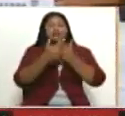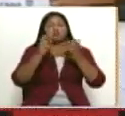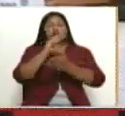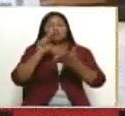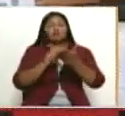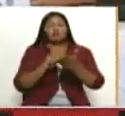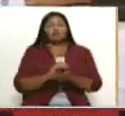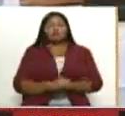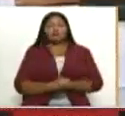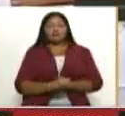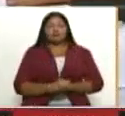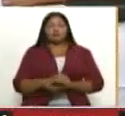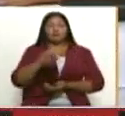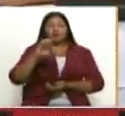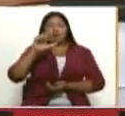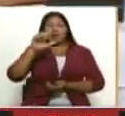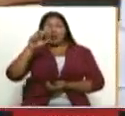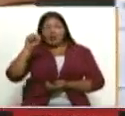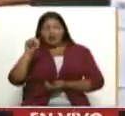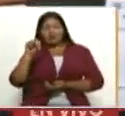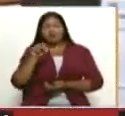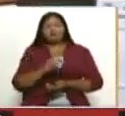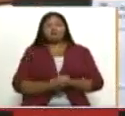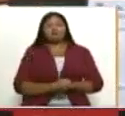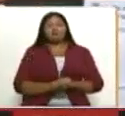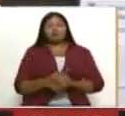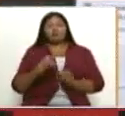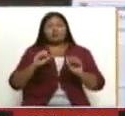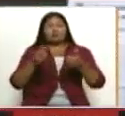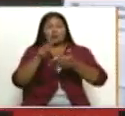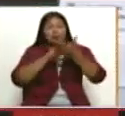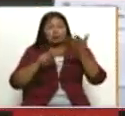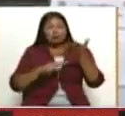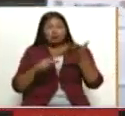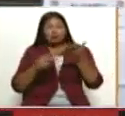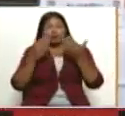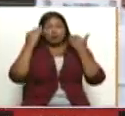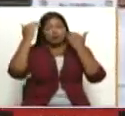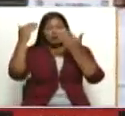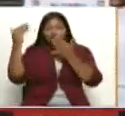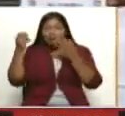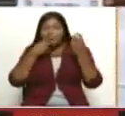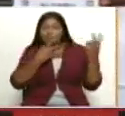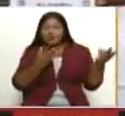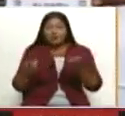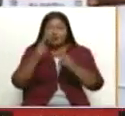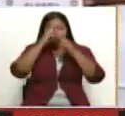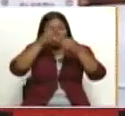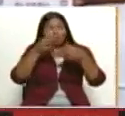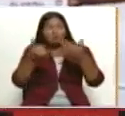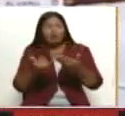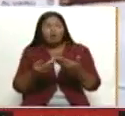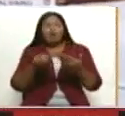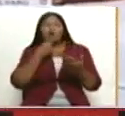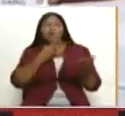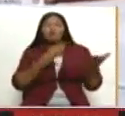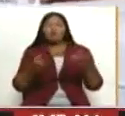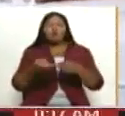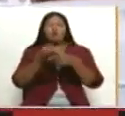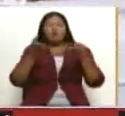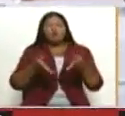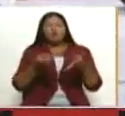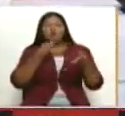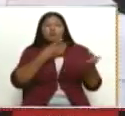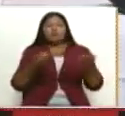Nacional, ELN. Iniciamos con la lectura de salutación de bienvenida por parte del Gobierno de la